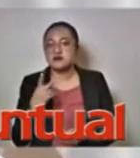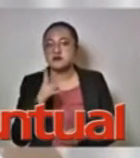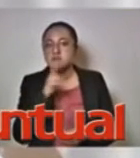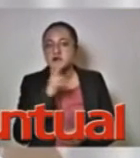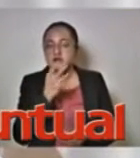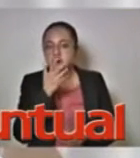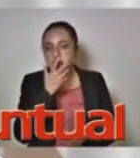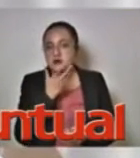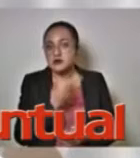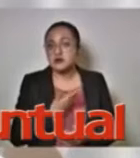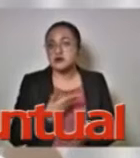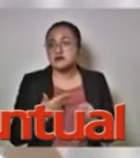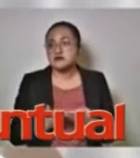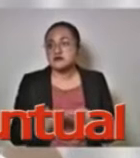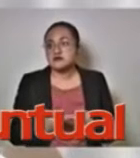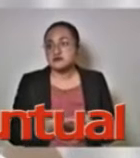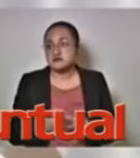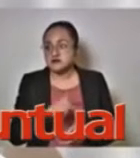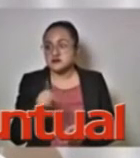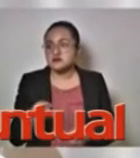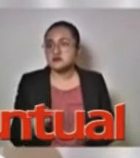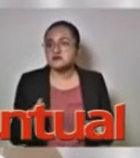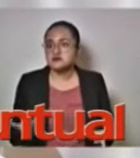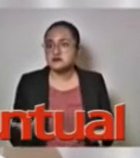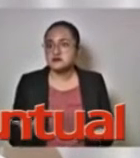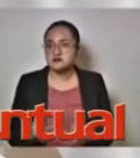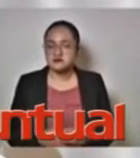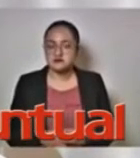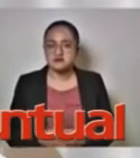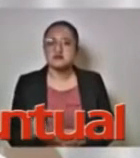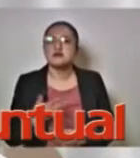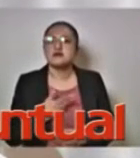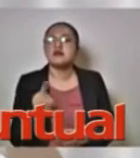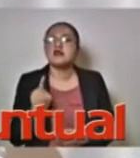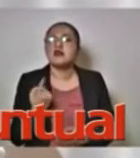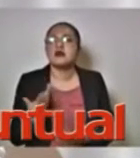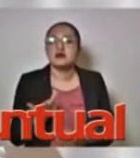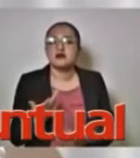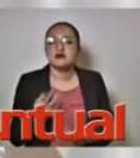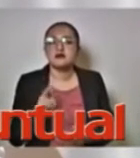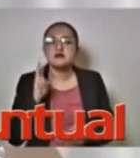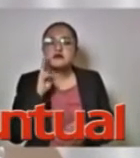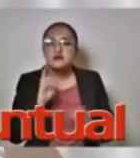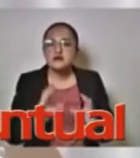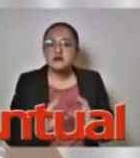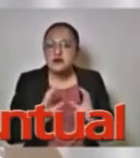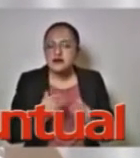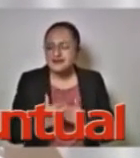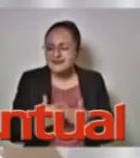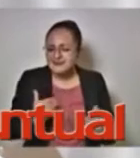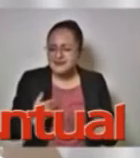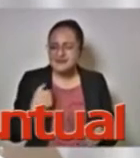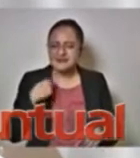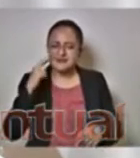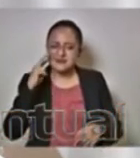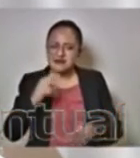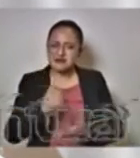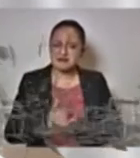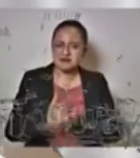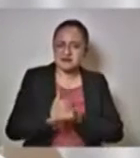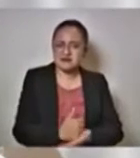disponibles qué tenemos que hacer preveer preveer